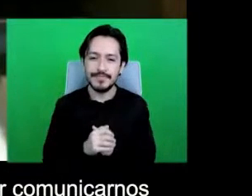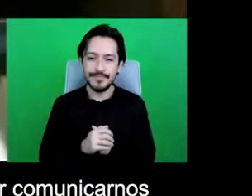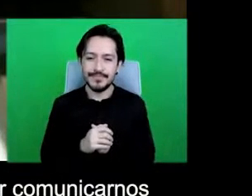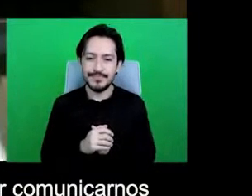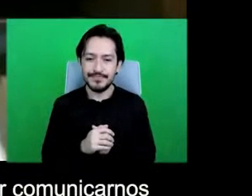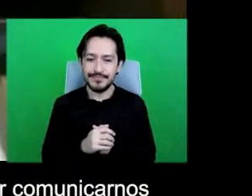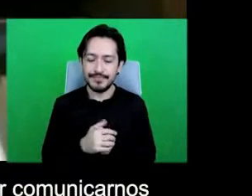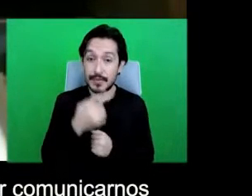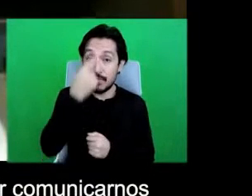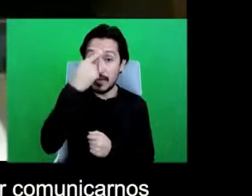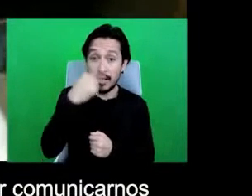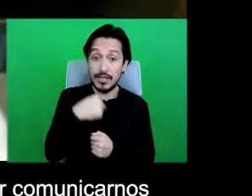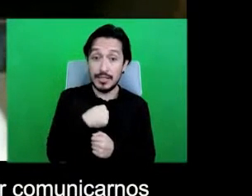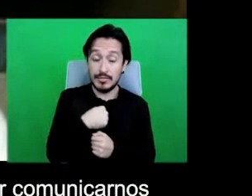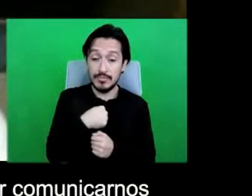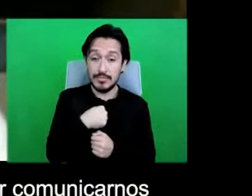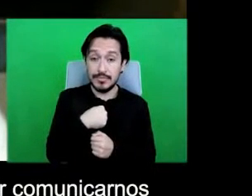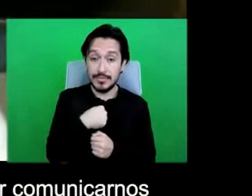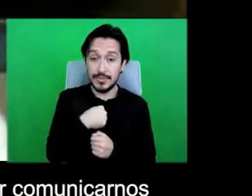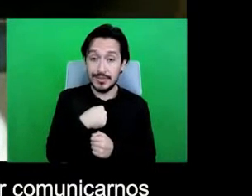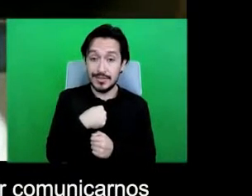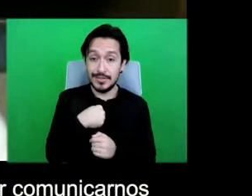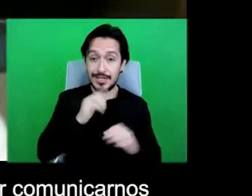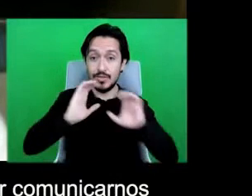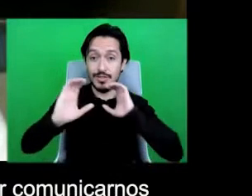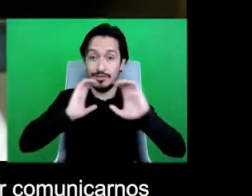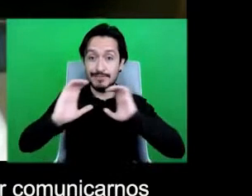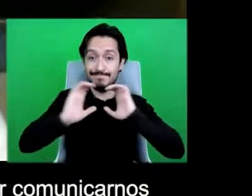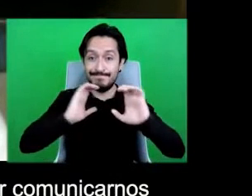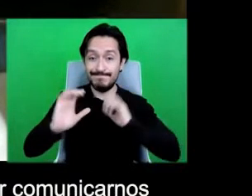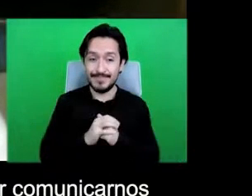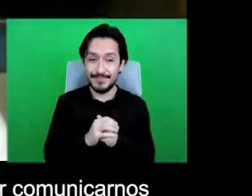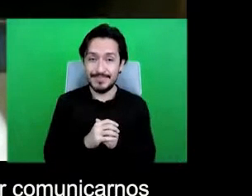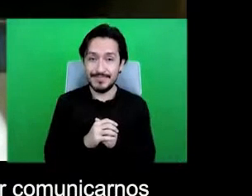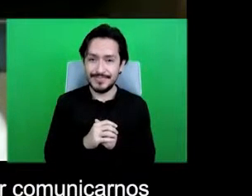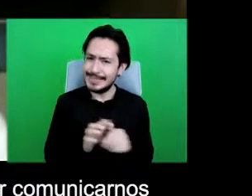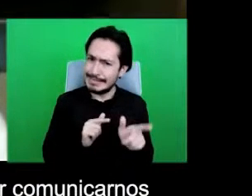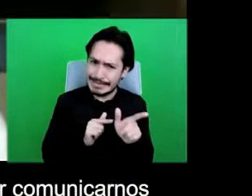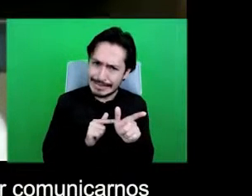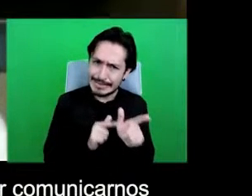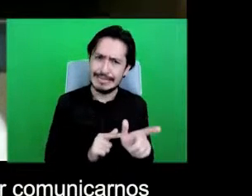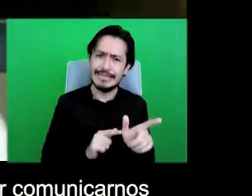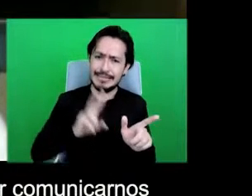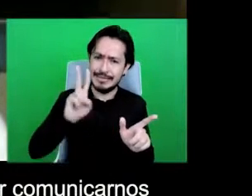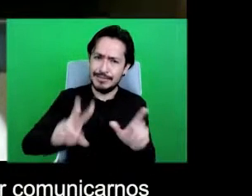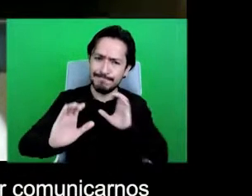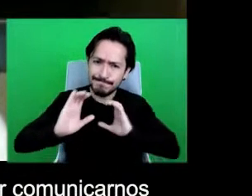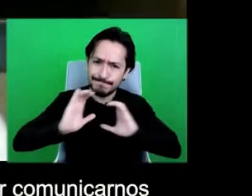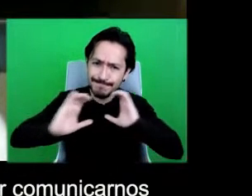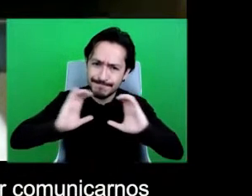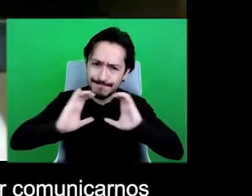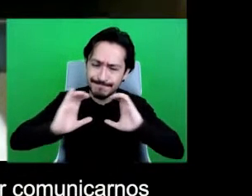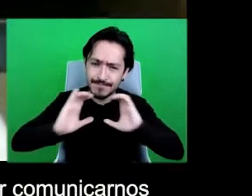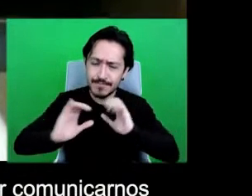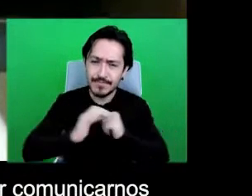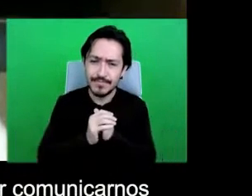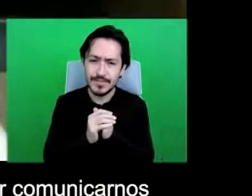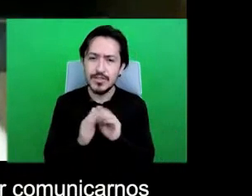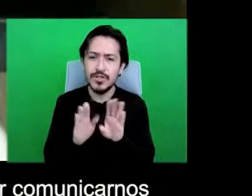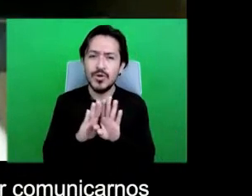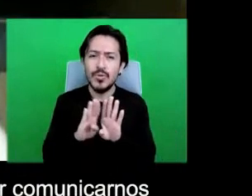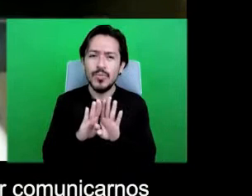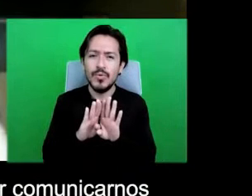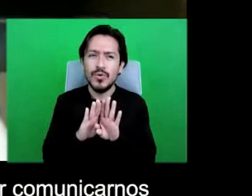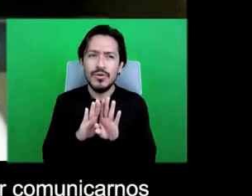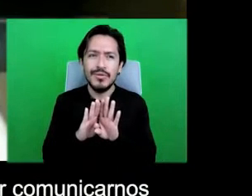interesante la comunicación. Seguir comunicados, no aislarnos otra vez a nuestro